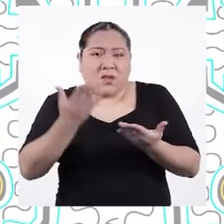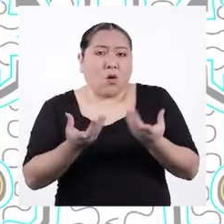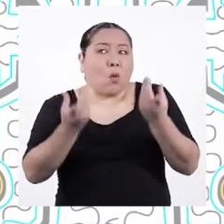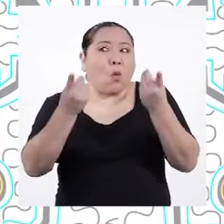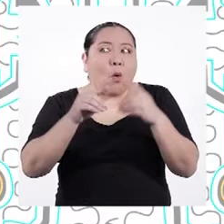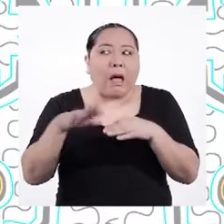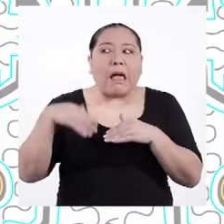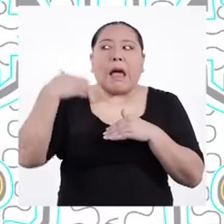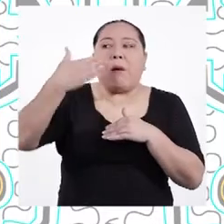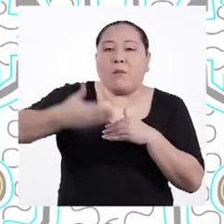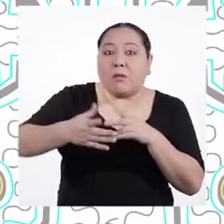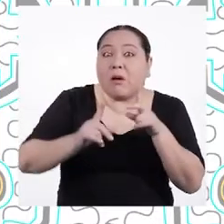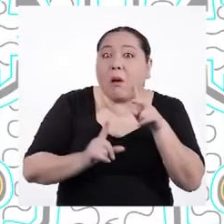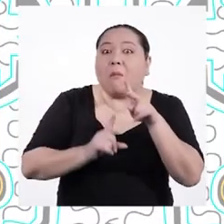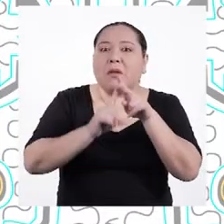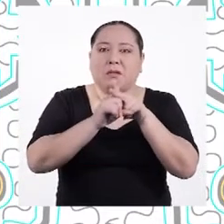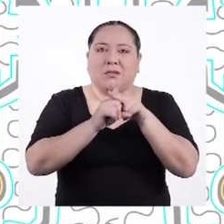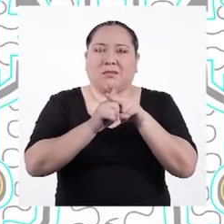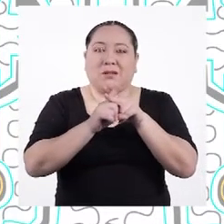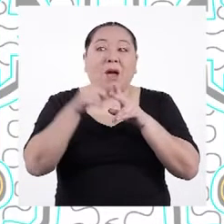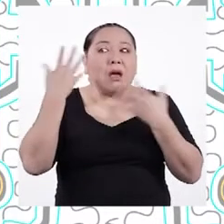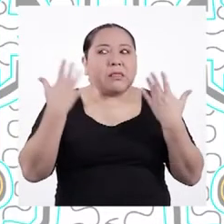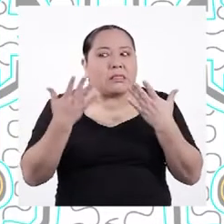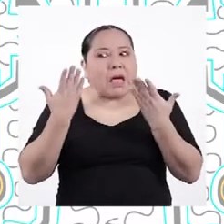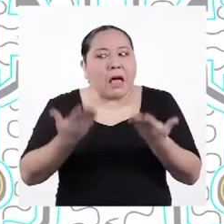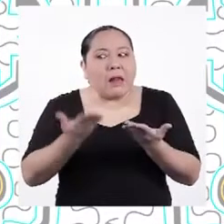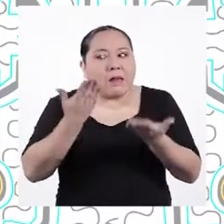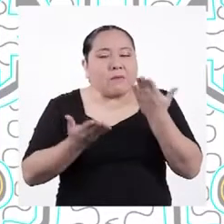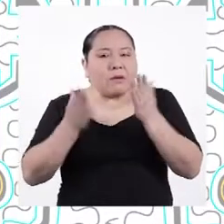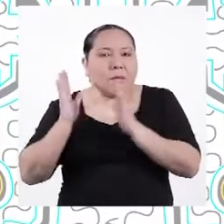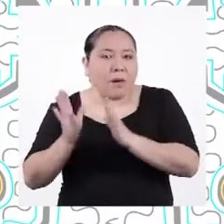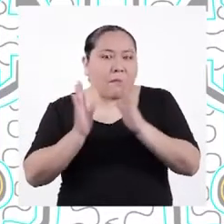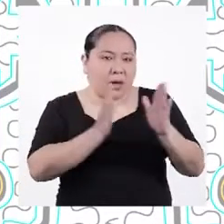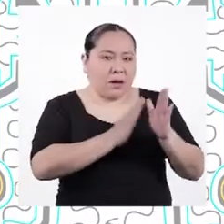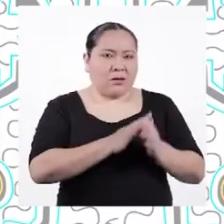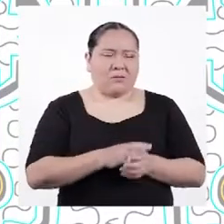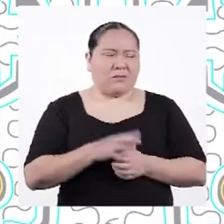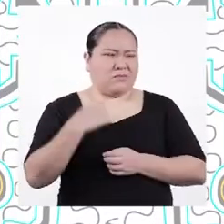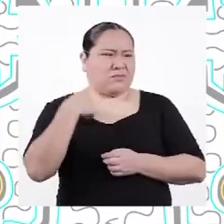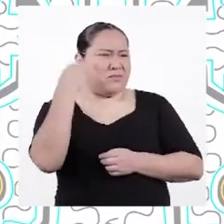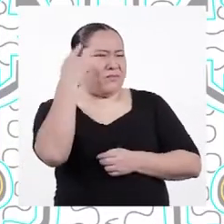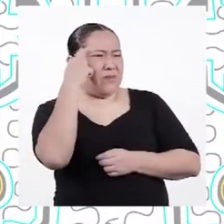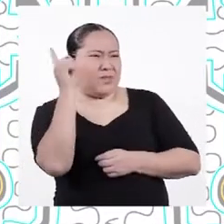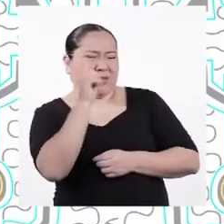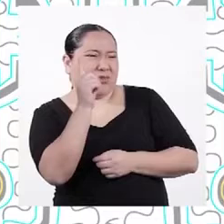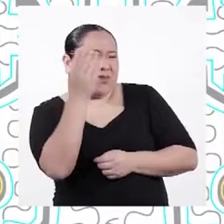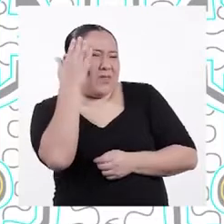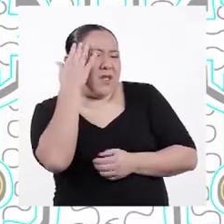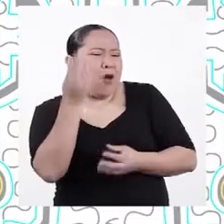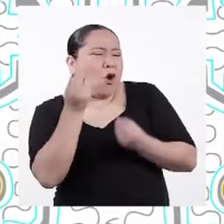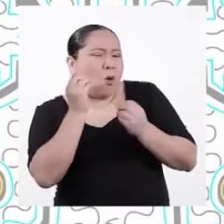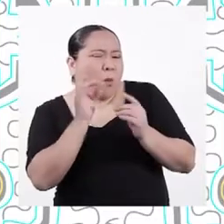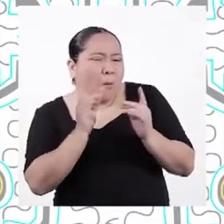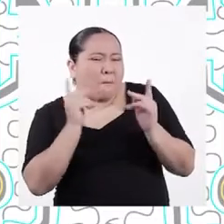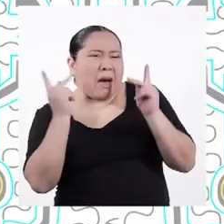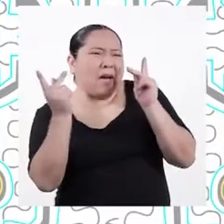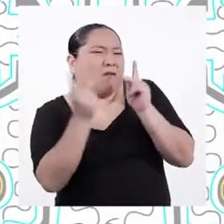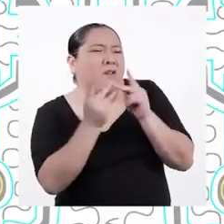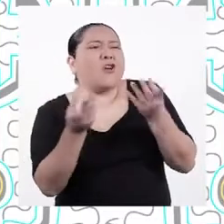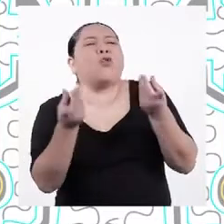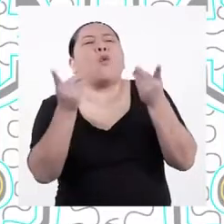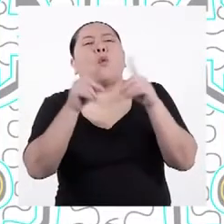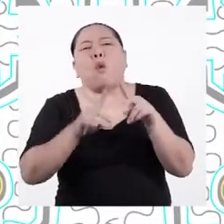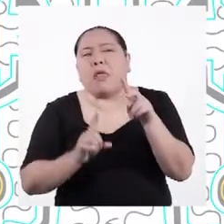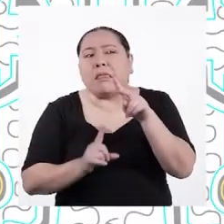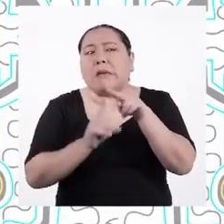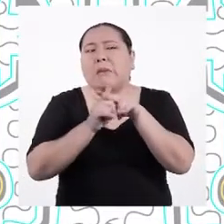ocurrirá estos desastres, ¿nos podríamos preparar más? Pero no creo que sea posible saber con exactitud cuándo va a